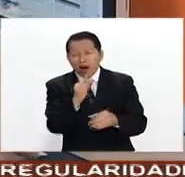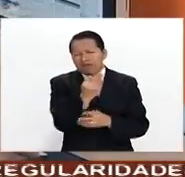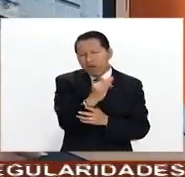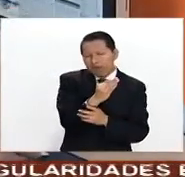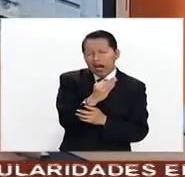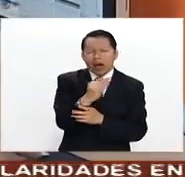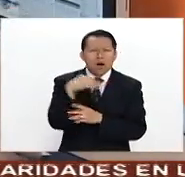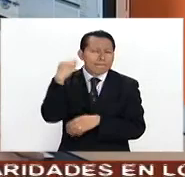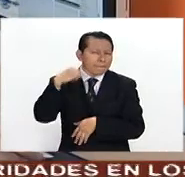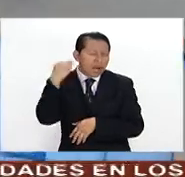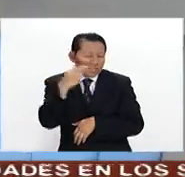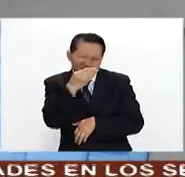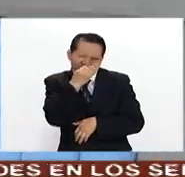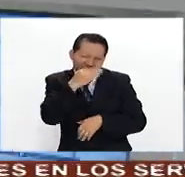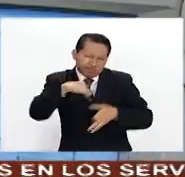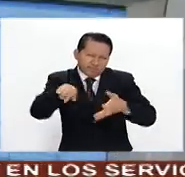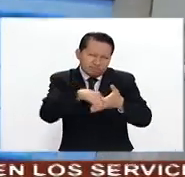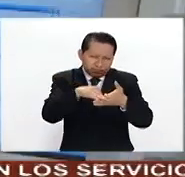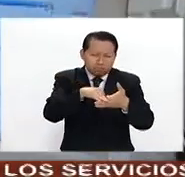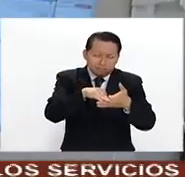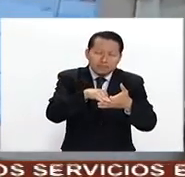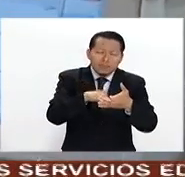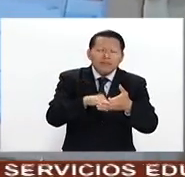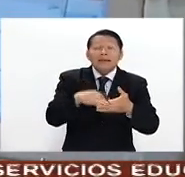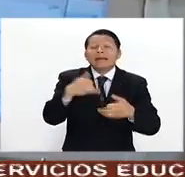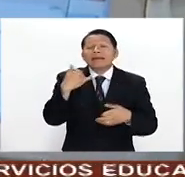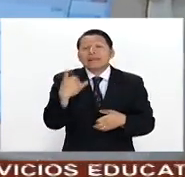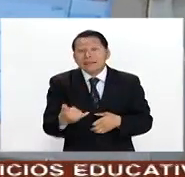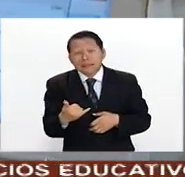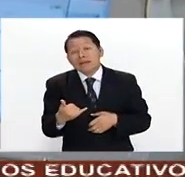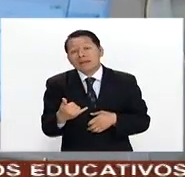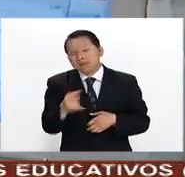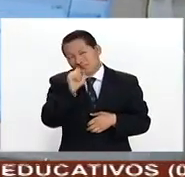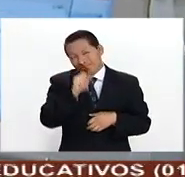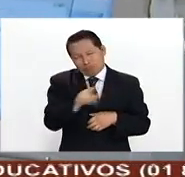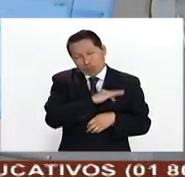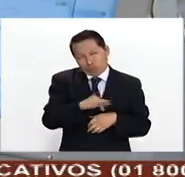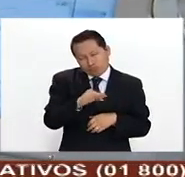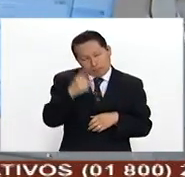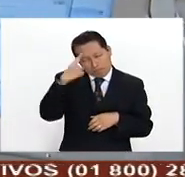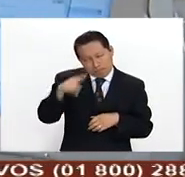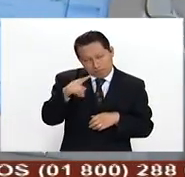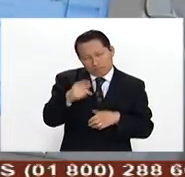marzo, que ya viene próximamente esta convocatoria, y esta es para estancias de otoño